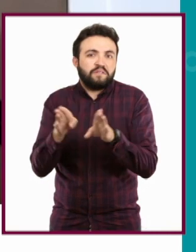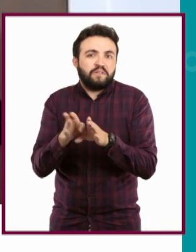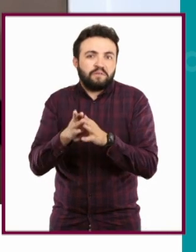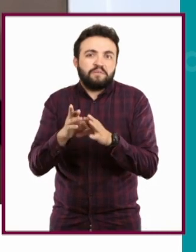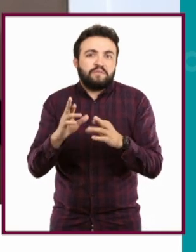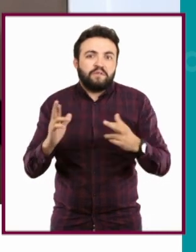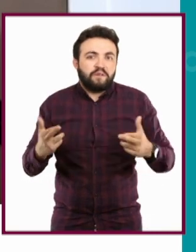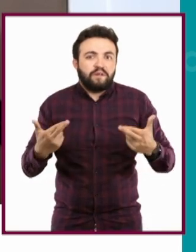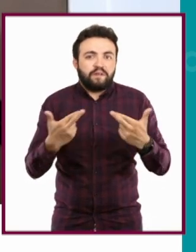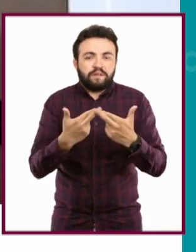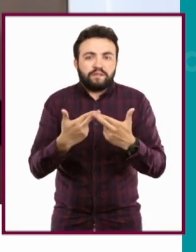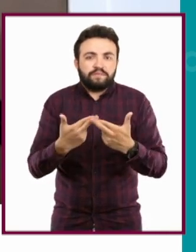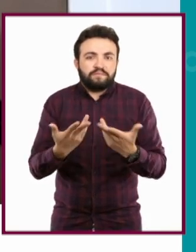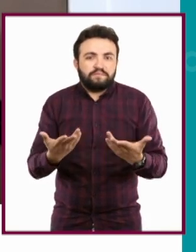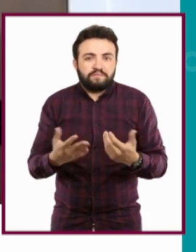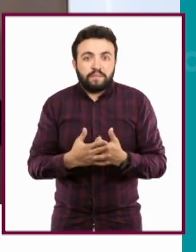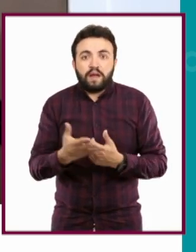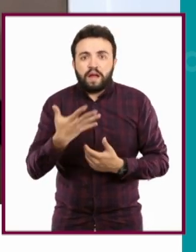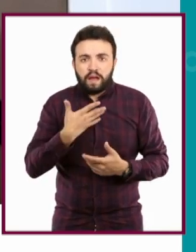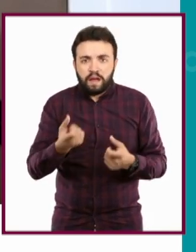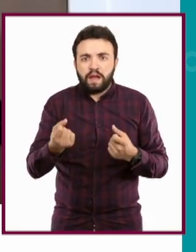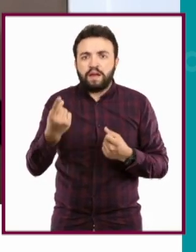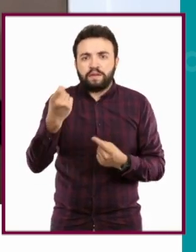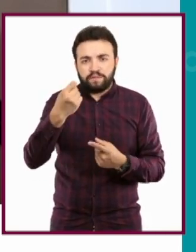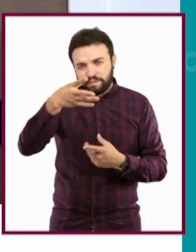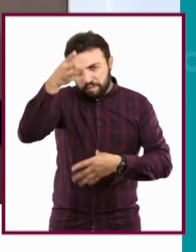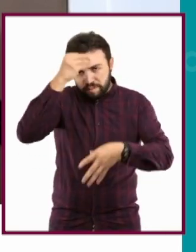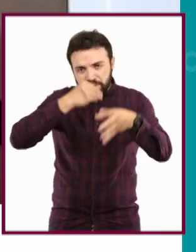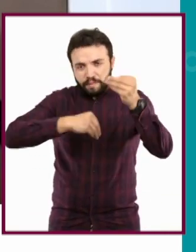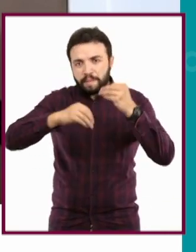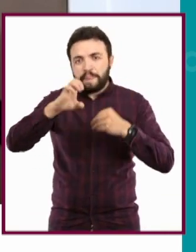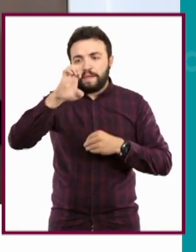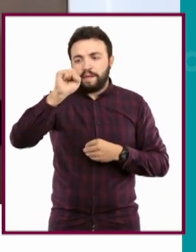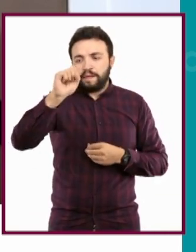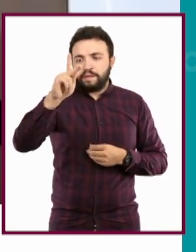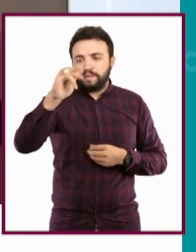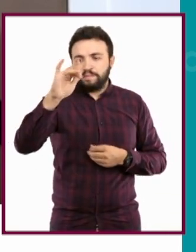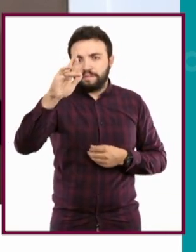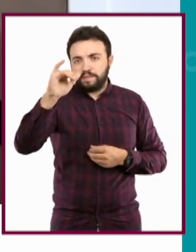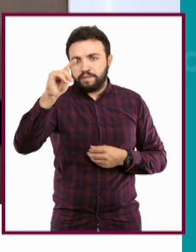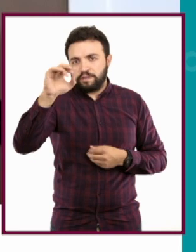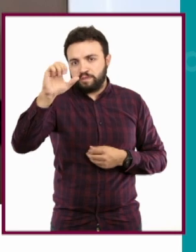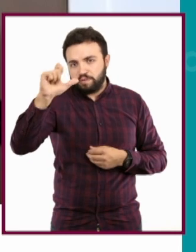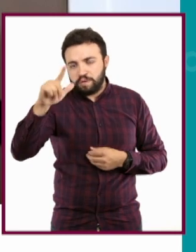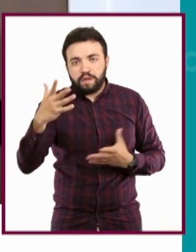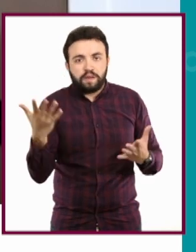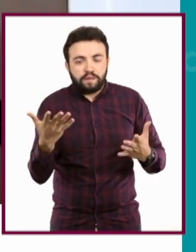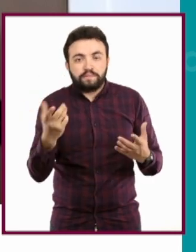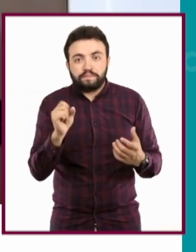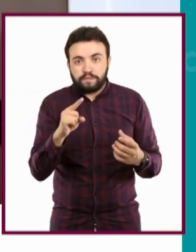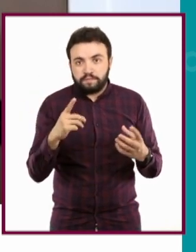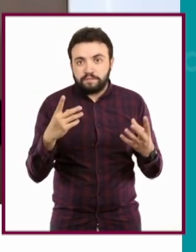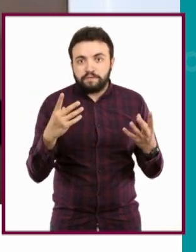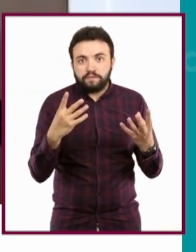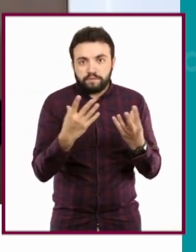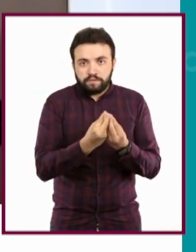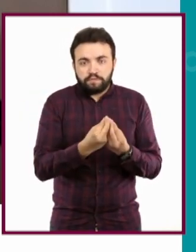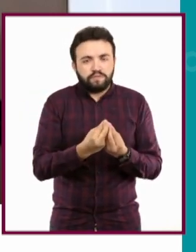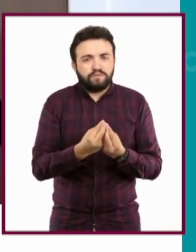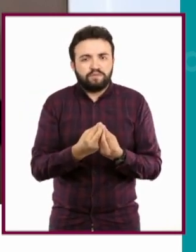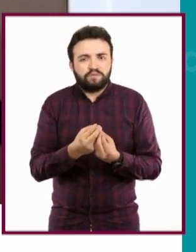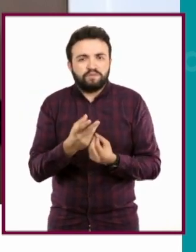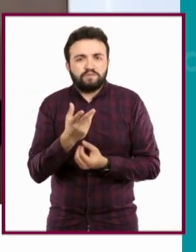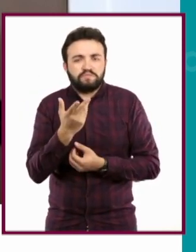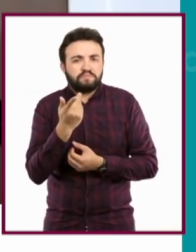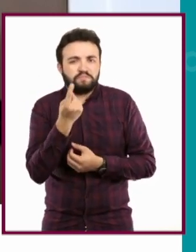alguna religión. Hay prácticas espirituales que se llevan a cabo en colectivo que no tienen